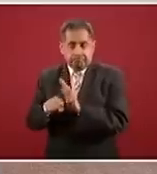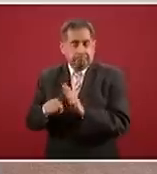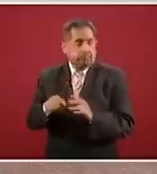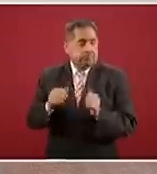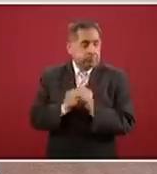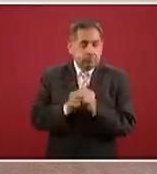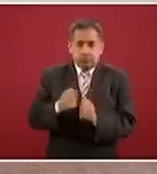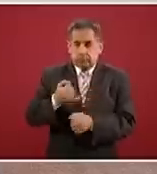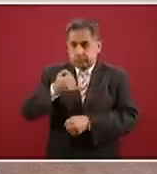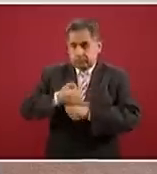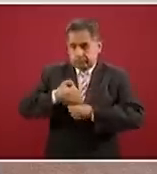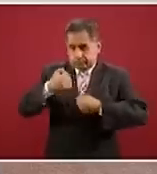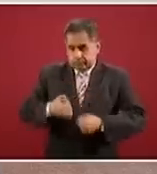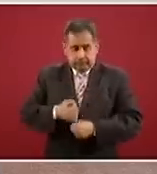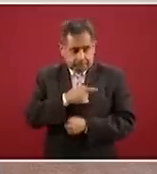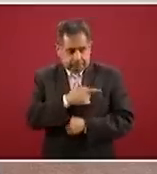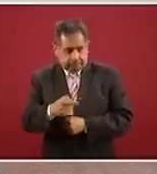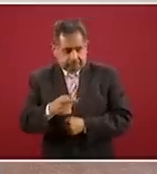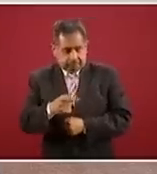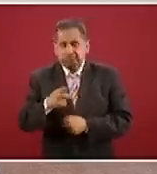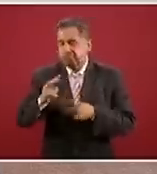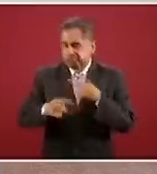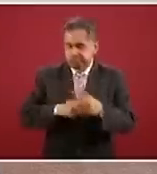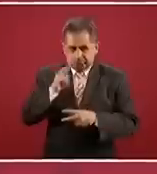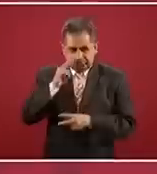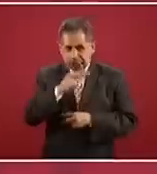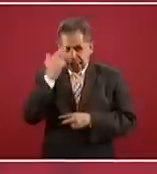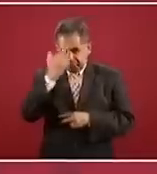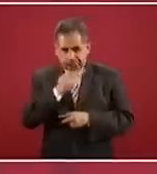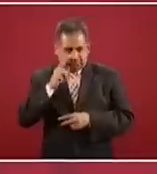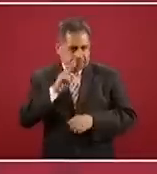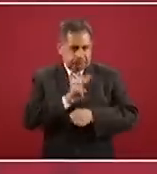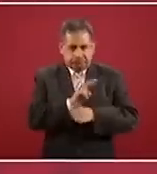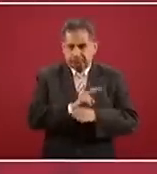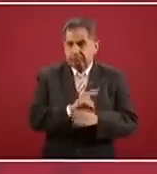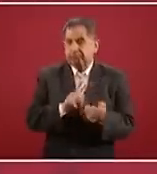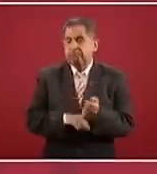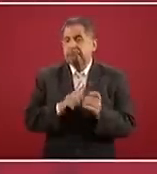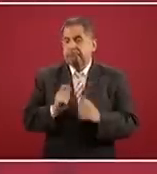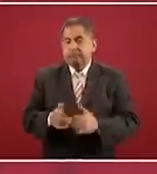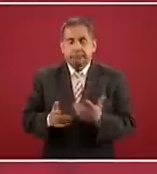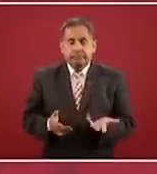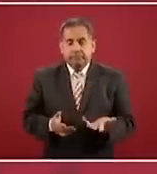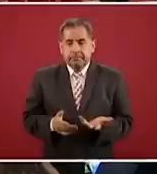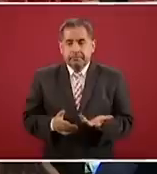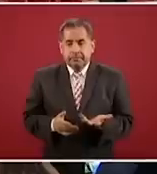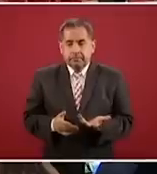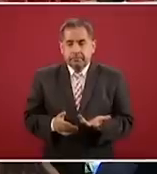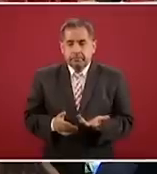inseguridad están sujetas a revisión, porque